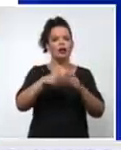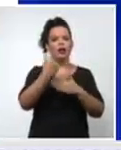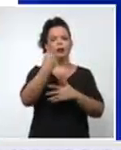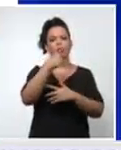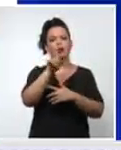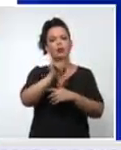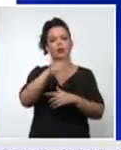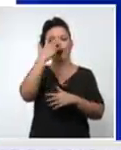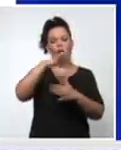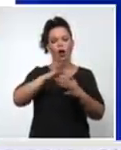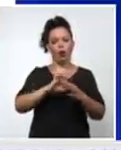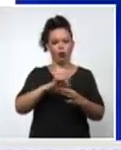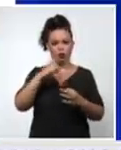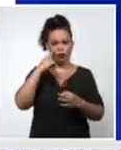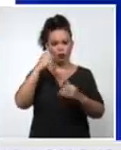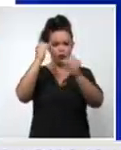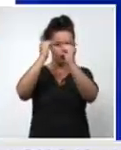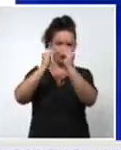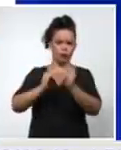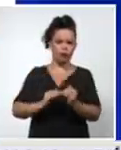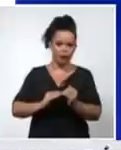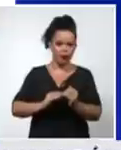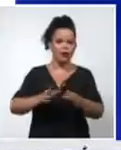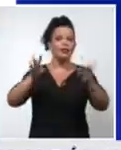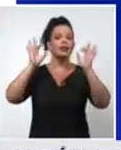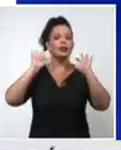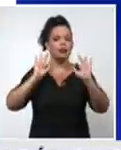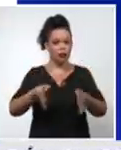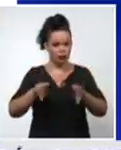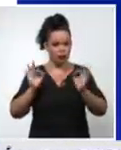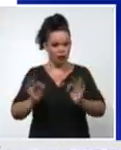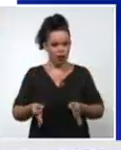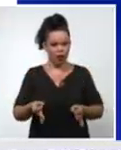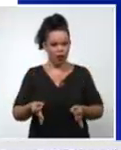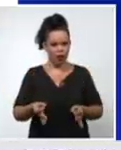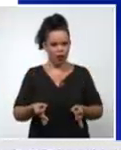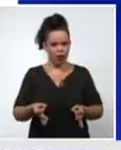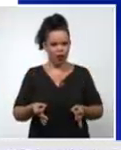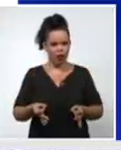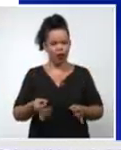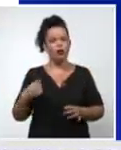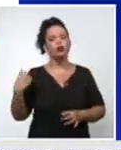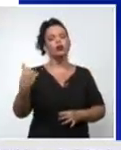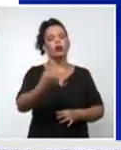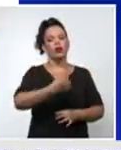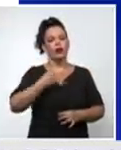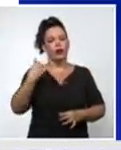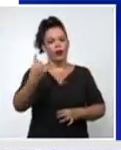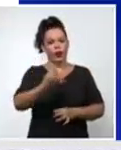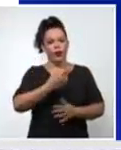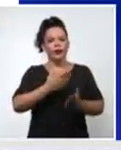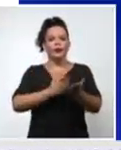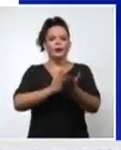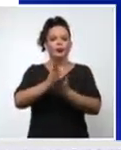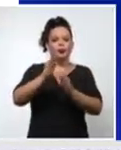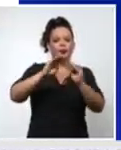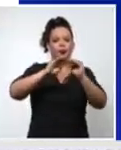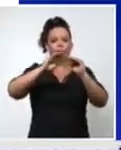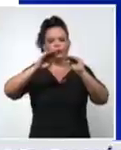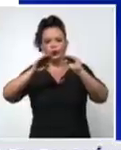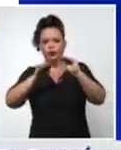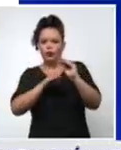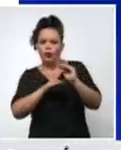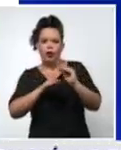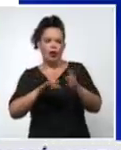ahí. Es cierto que nos mantenemos por debajo del estado